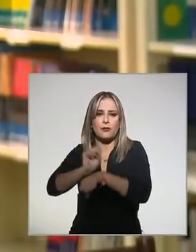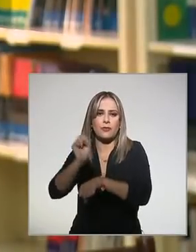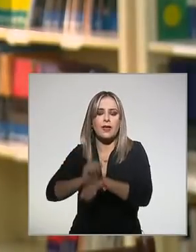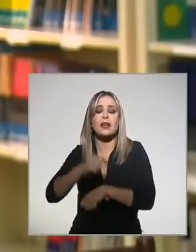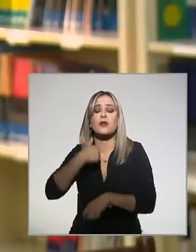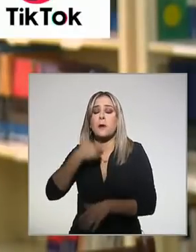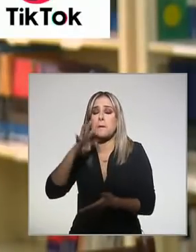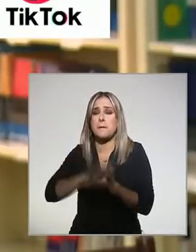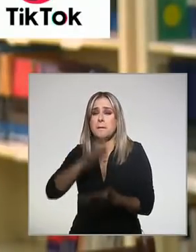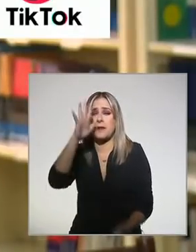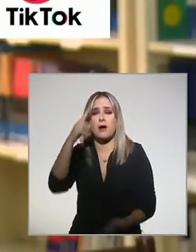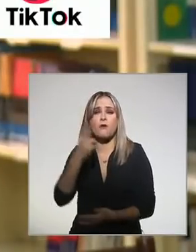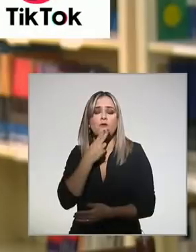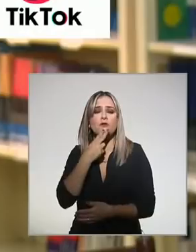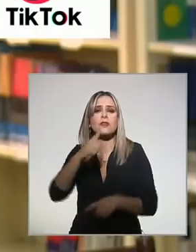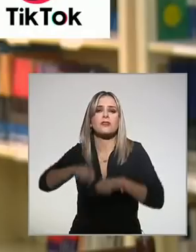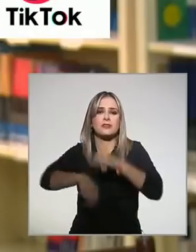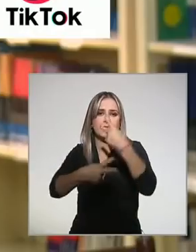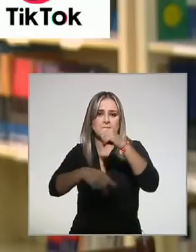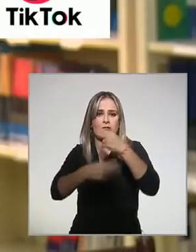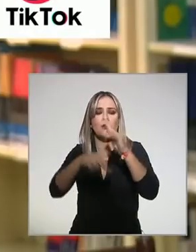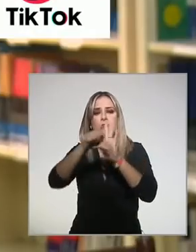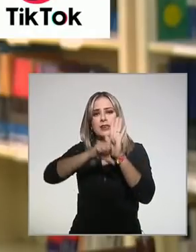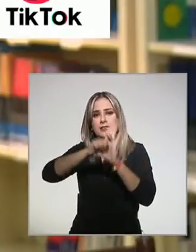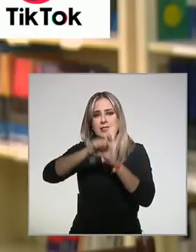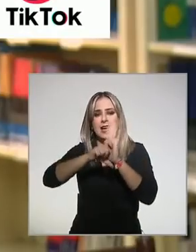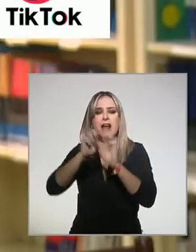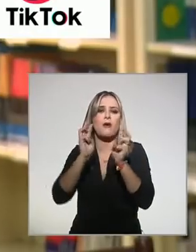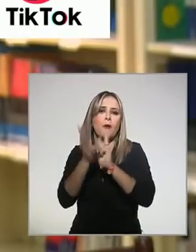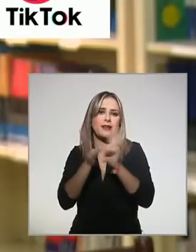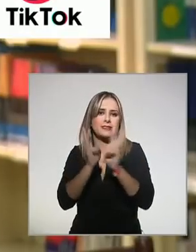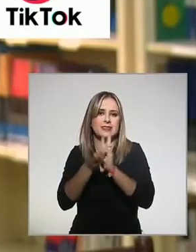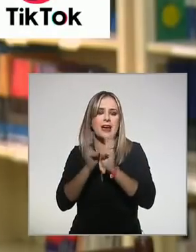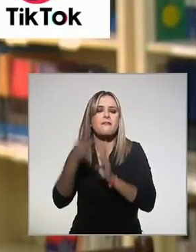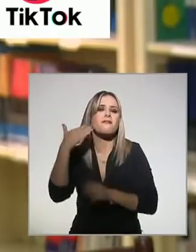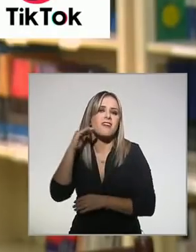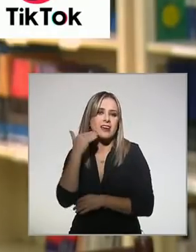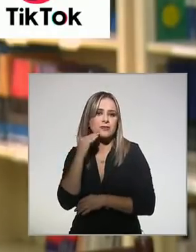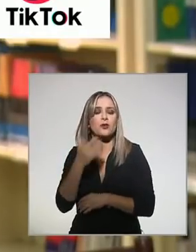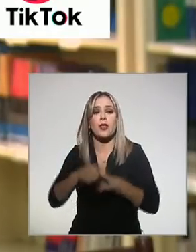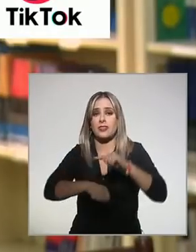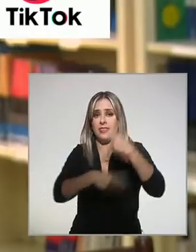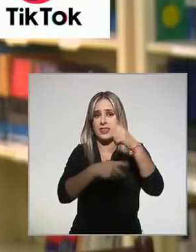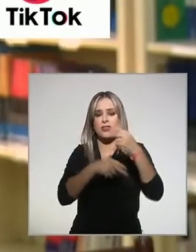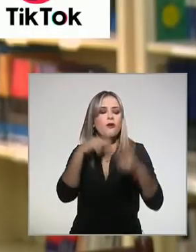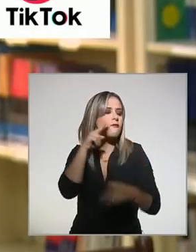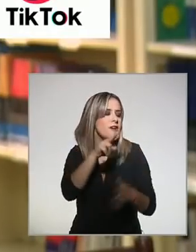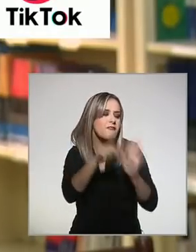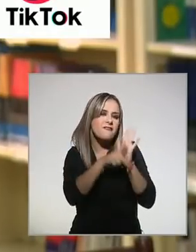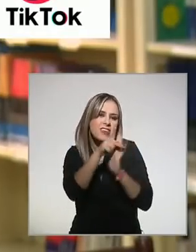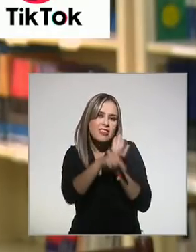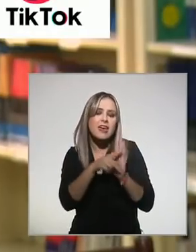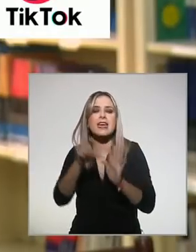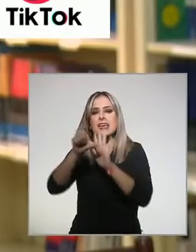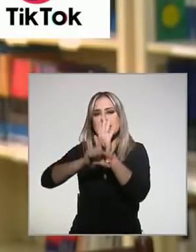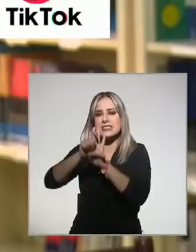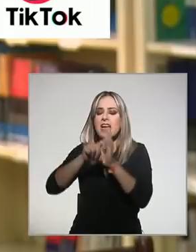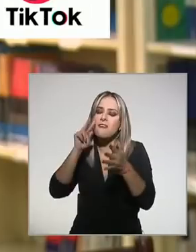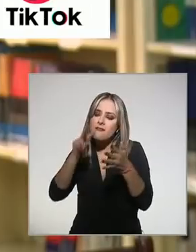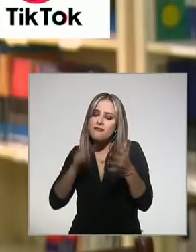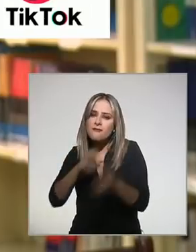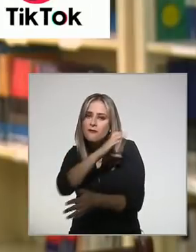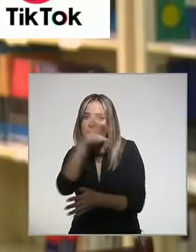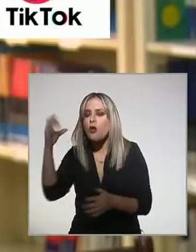red que más utilizo es TikTok, Instagram, WhatsApp, Facebook. TikTok, pues veo videos, Instagram veo fotos,